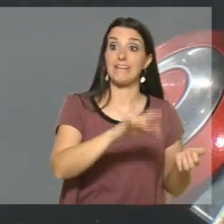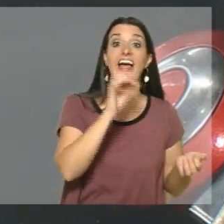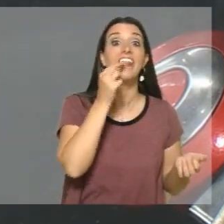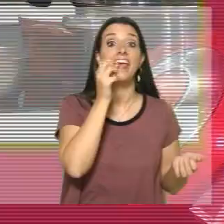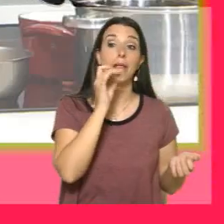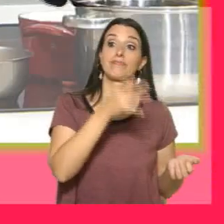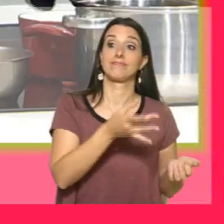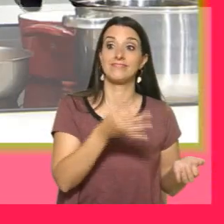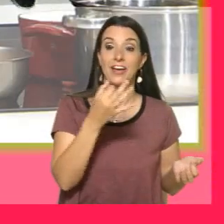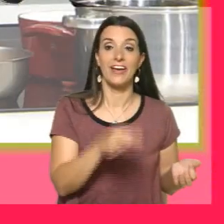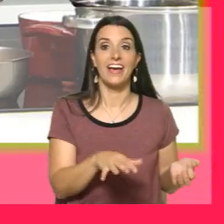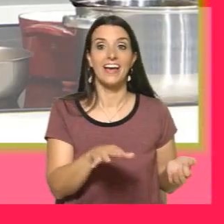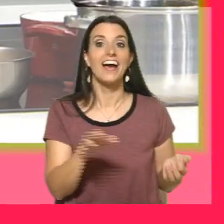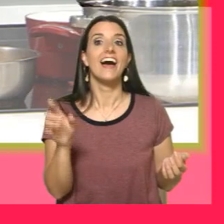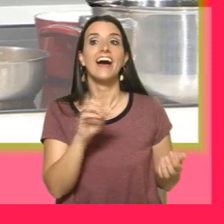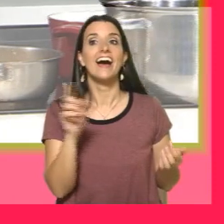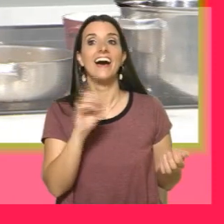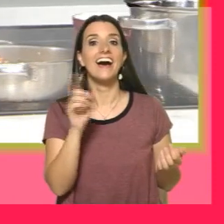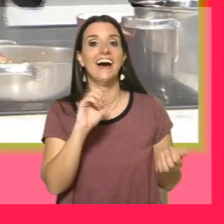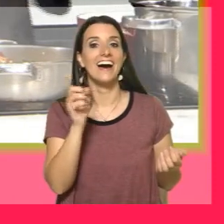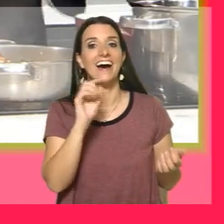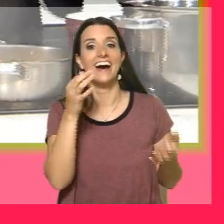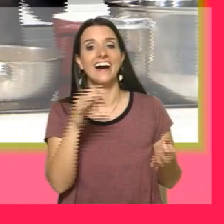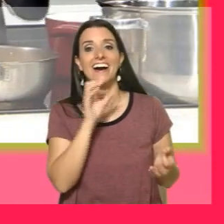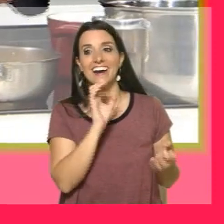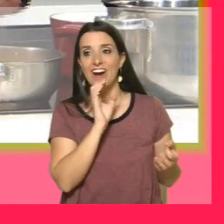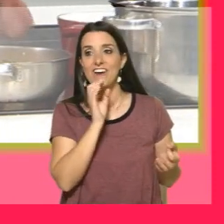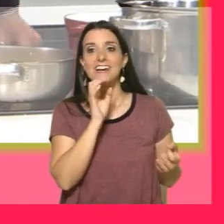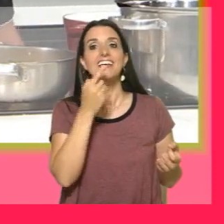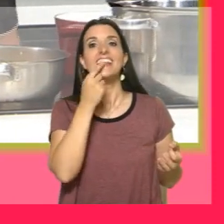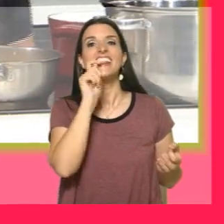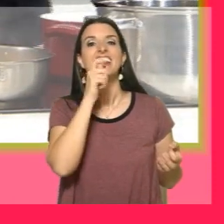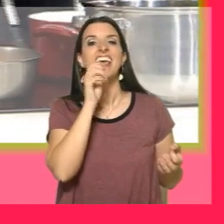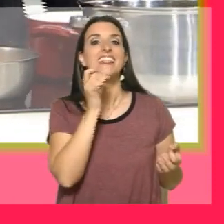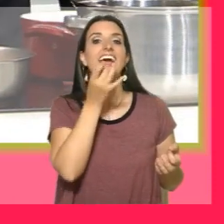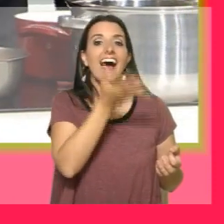vivo? Suerte que era de ajo. Menos mal.